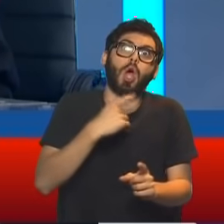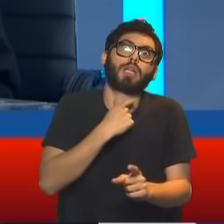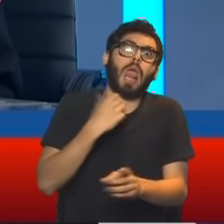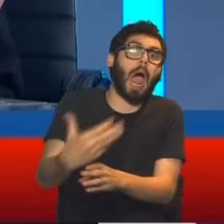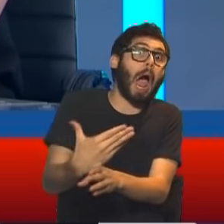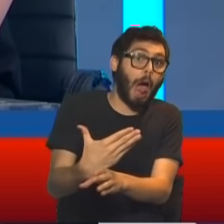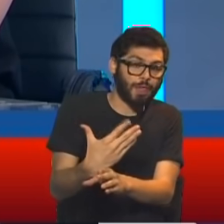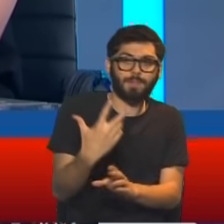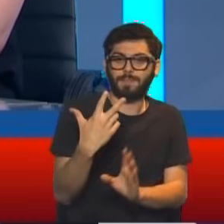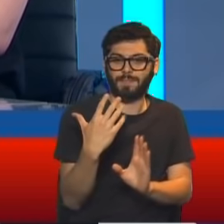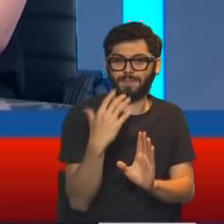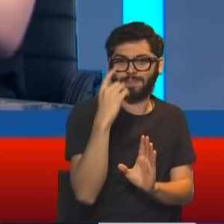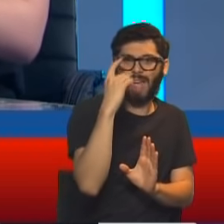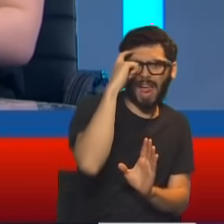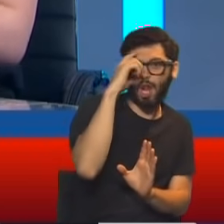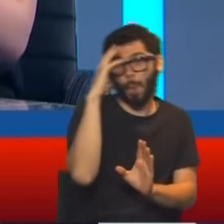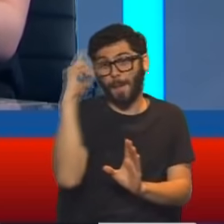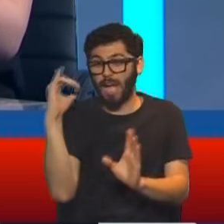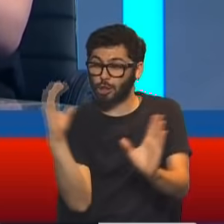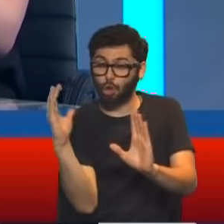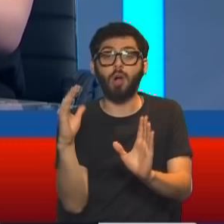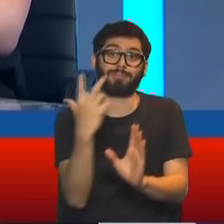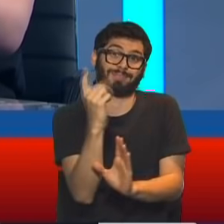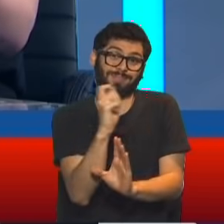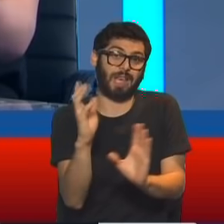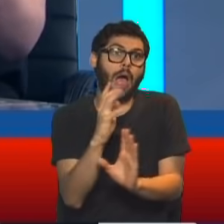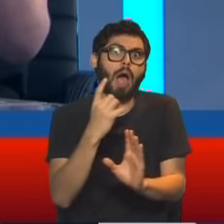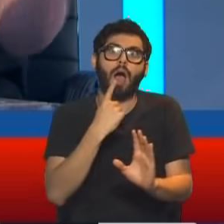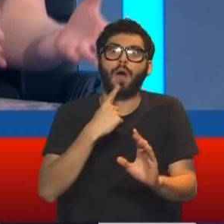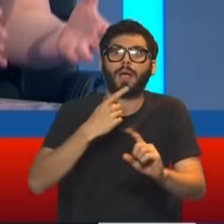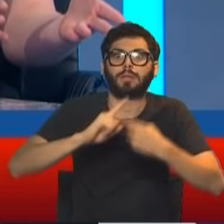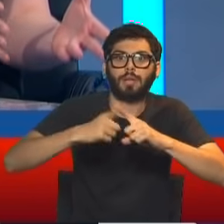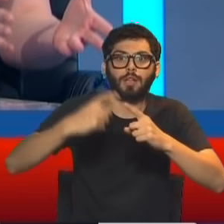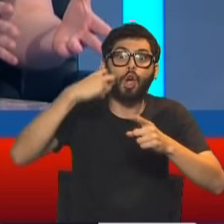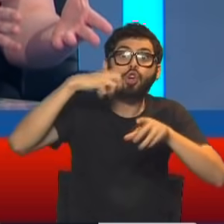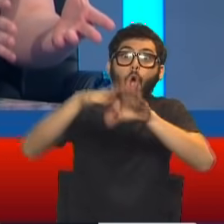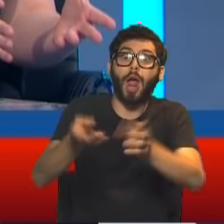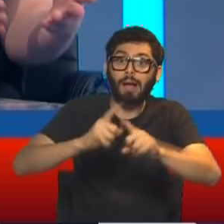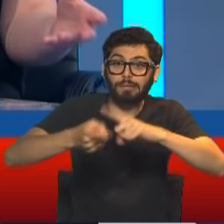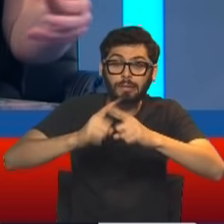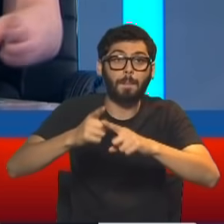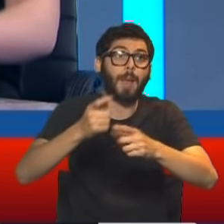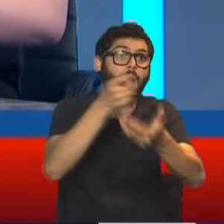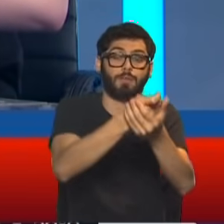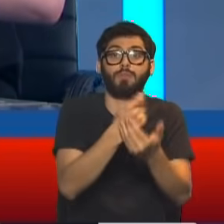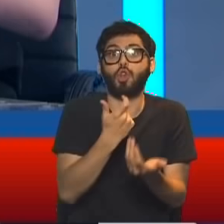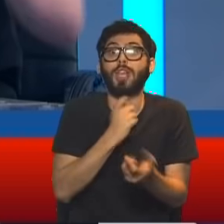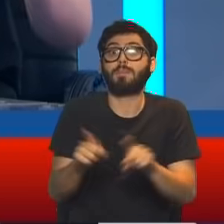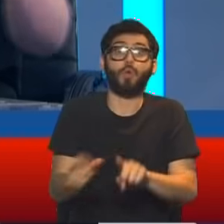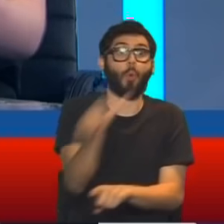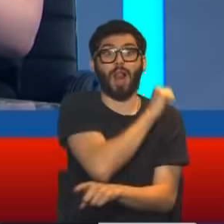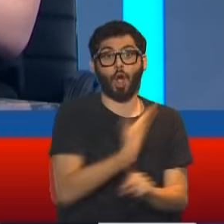2022 llegar a un acuerdo que obligatoriamente pase por el Congreso para que no suceda lo mismo que ha pasado en el gobierno anterior, que es, bueno, de